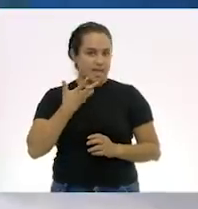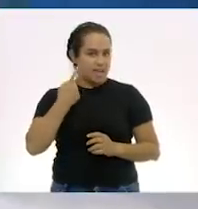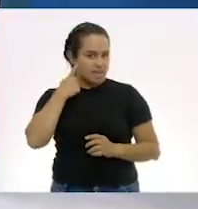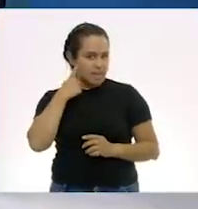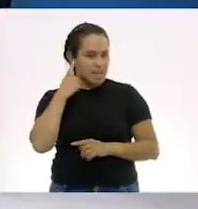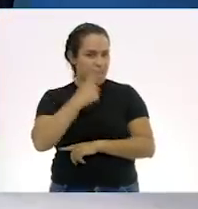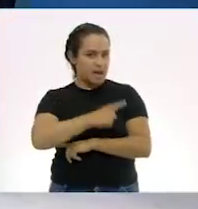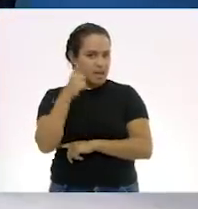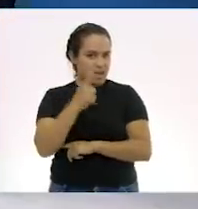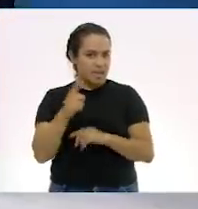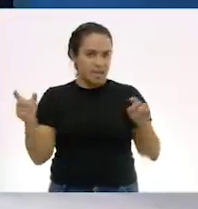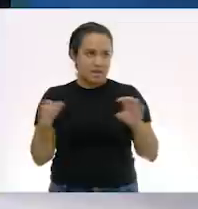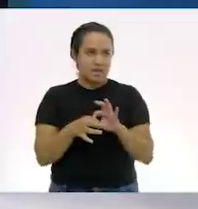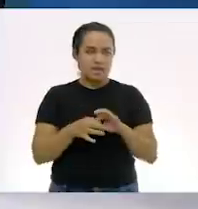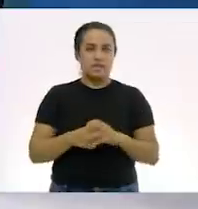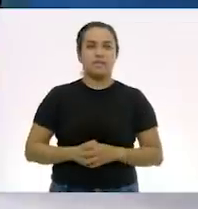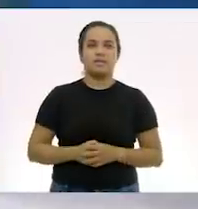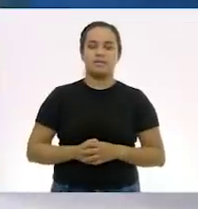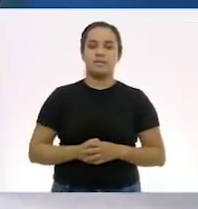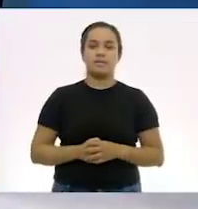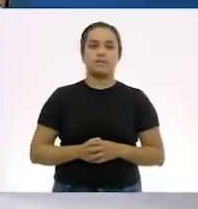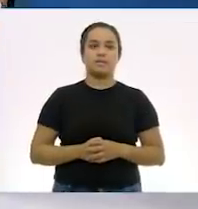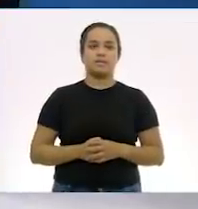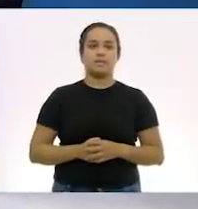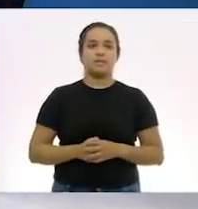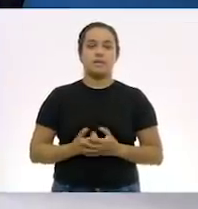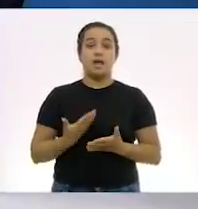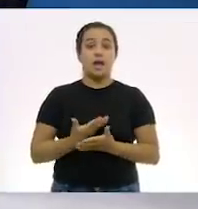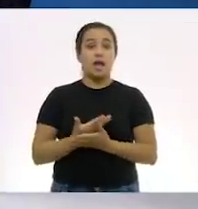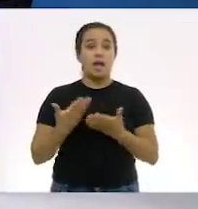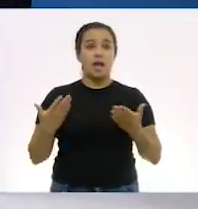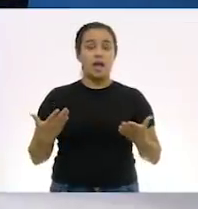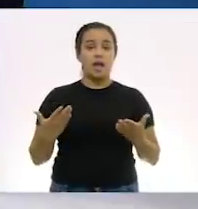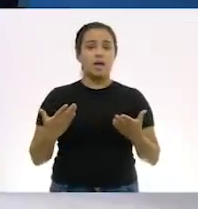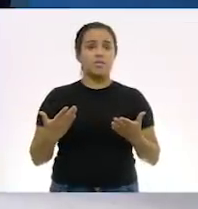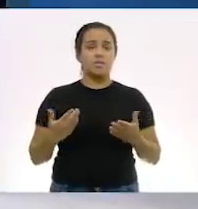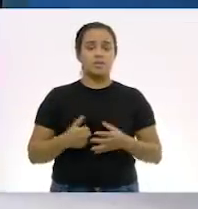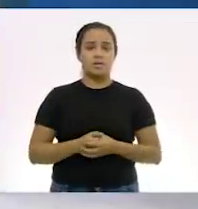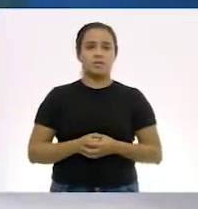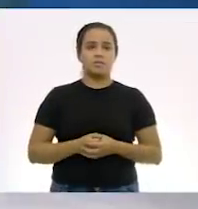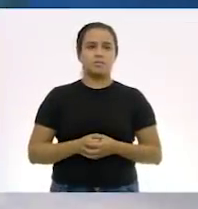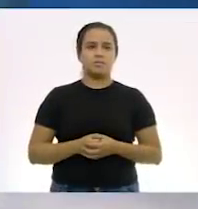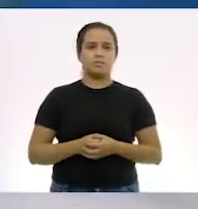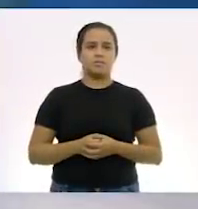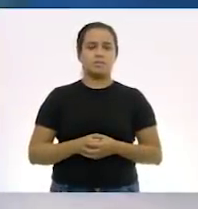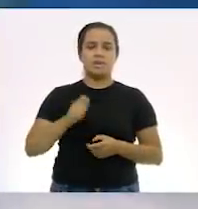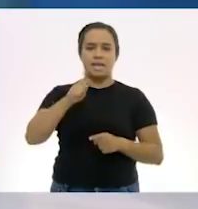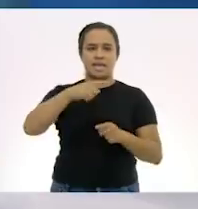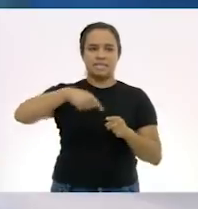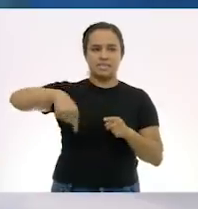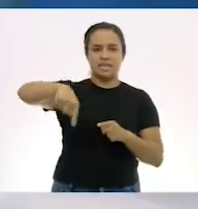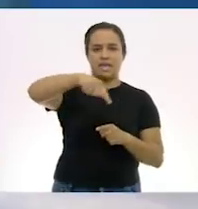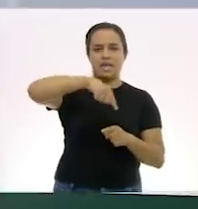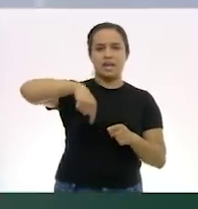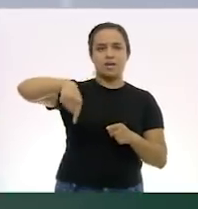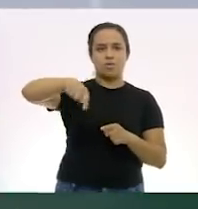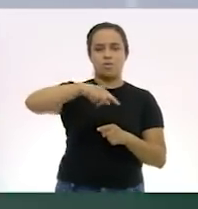También podemos hacer movimientos rectos, pero hacia nuestra derecha. Bueno, en tu caso, hacia izquierda. La izquierda. Entonces,